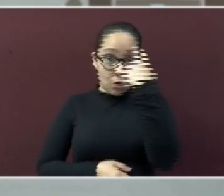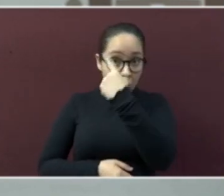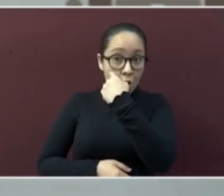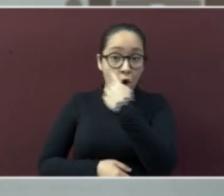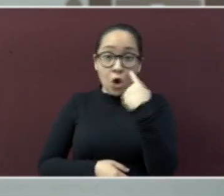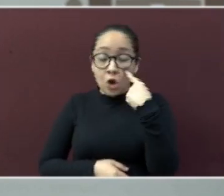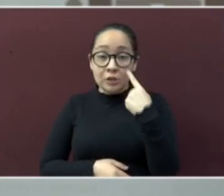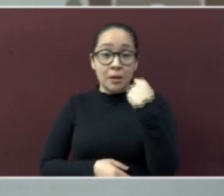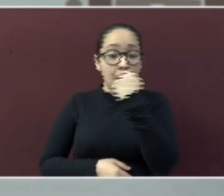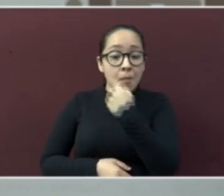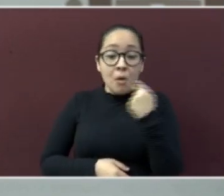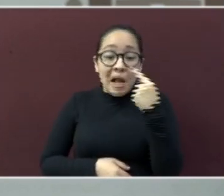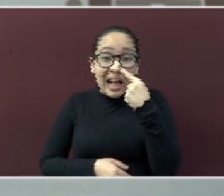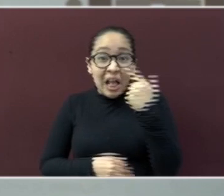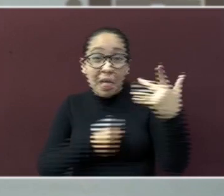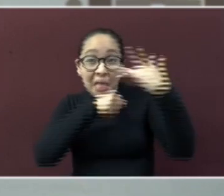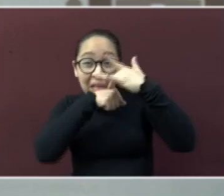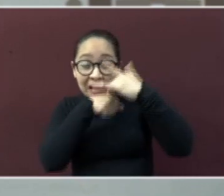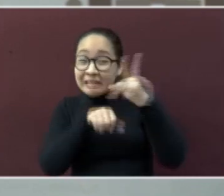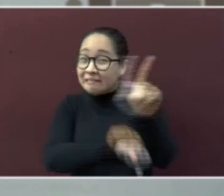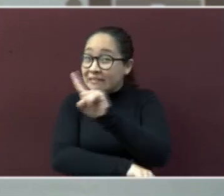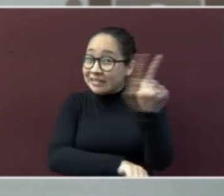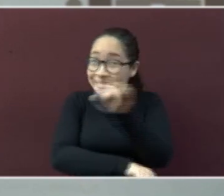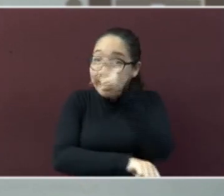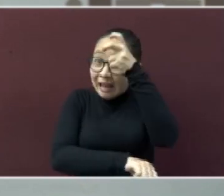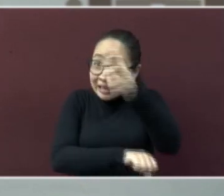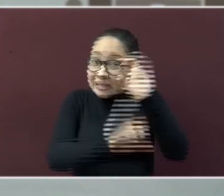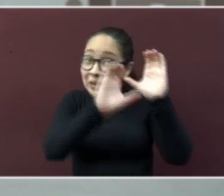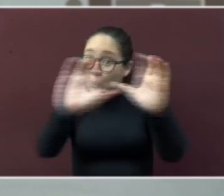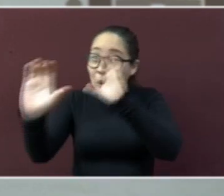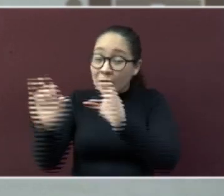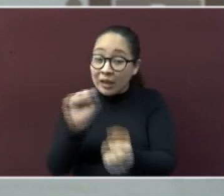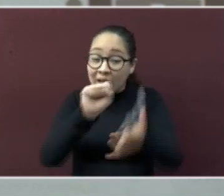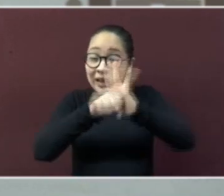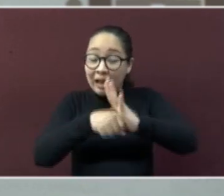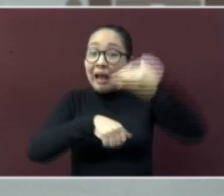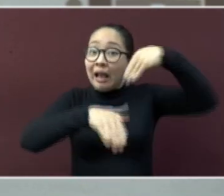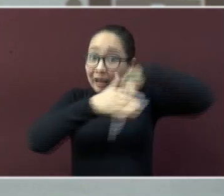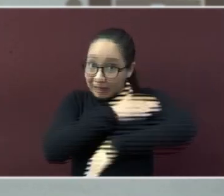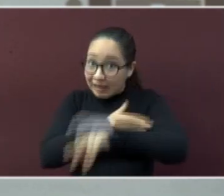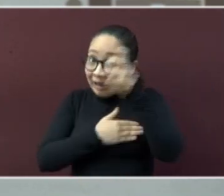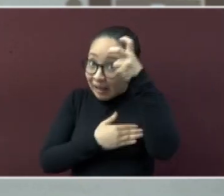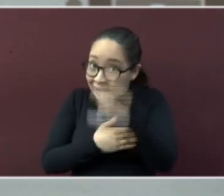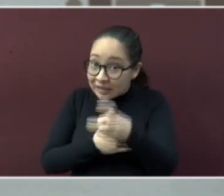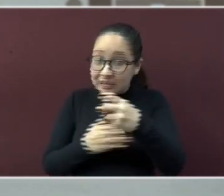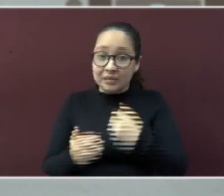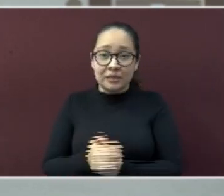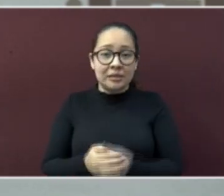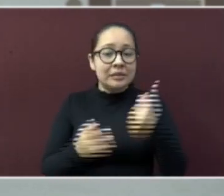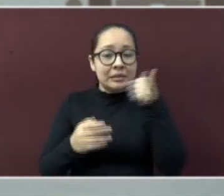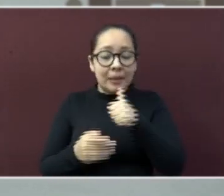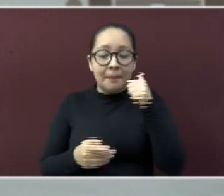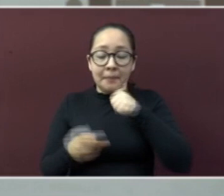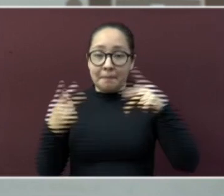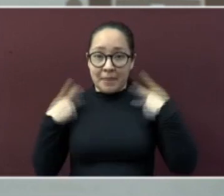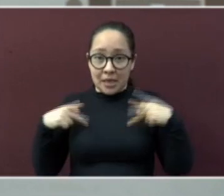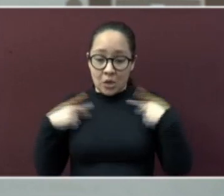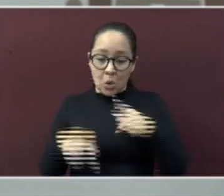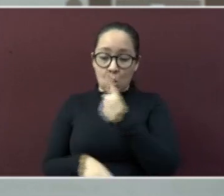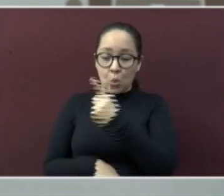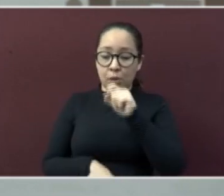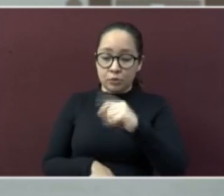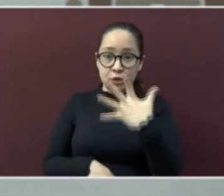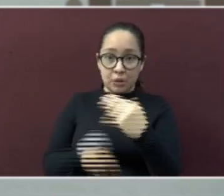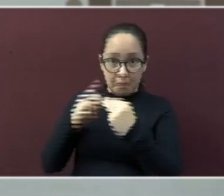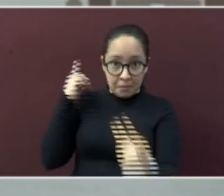vía por donde el virus puede ingresar a nuestro organismo mantener una sana distancia no solo con las personas que